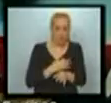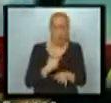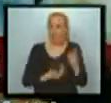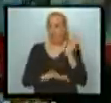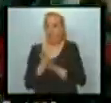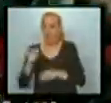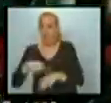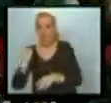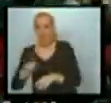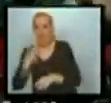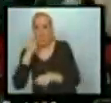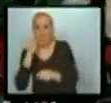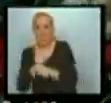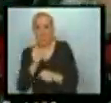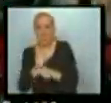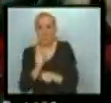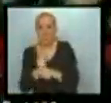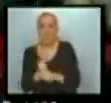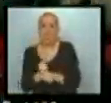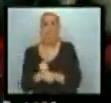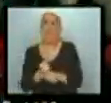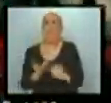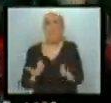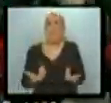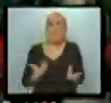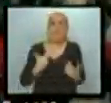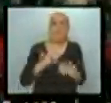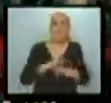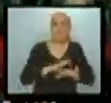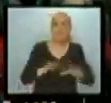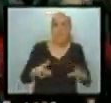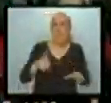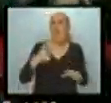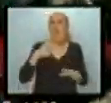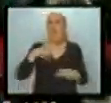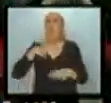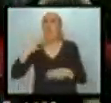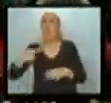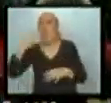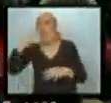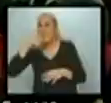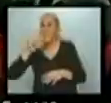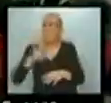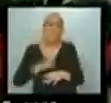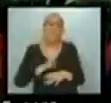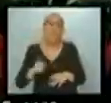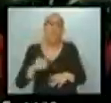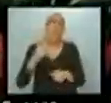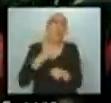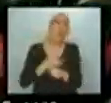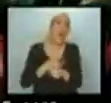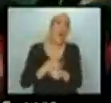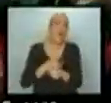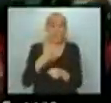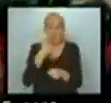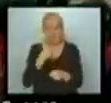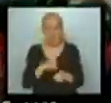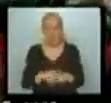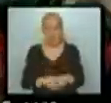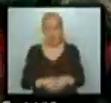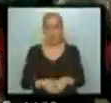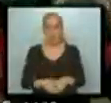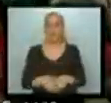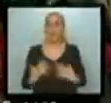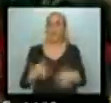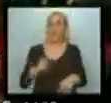ya temprano, el día después, ¿no? De quedar afuera de una final o quedar en cuartos, bueno, ni hablar, ¿no? Nuestro karma en los últimos mundiales, es